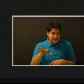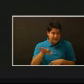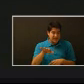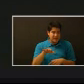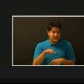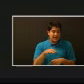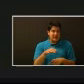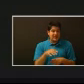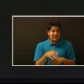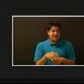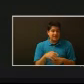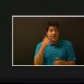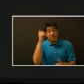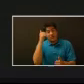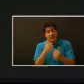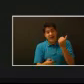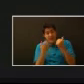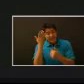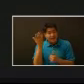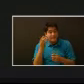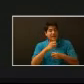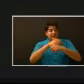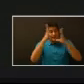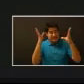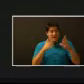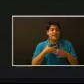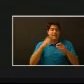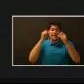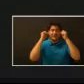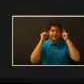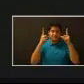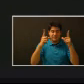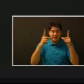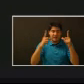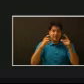tras mañana me despierta,